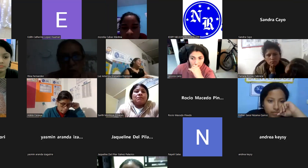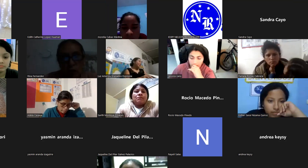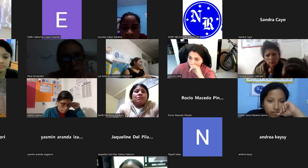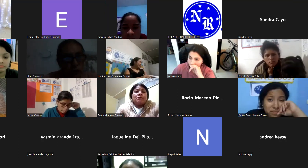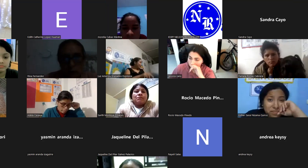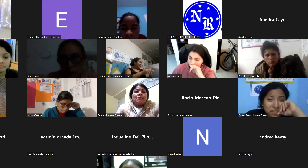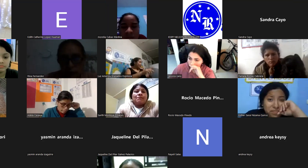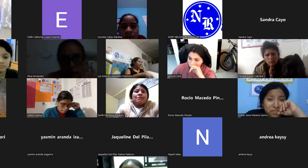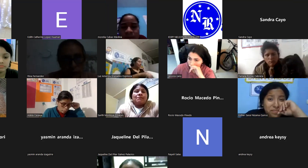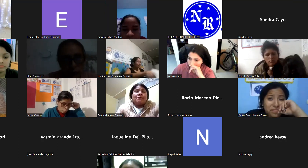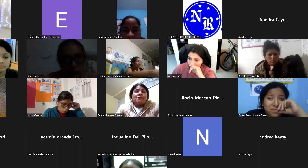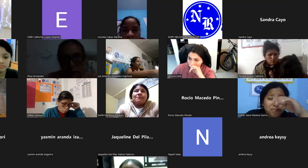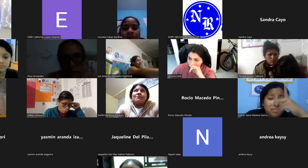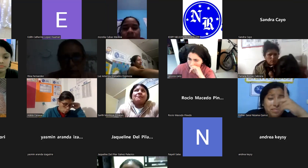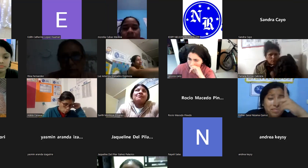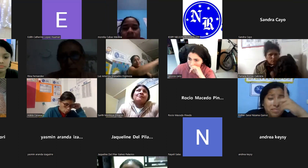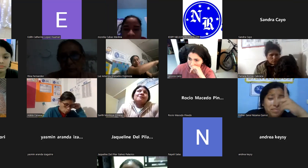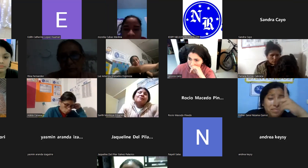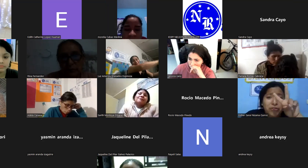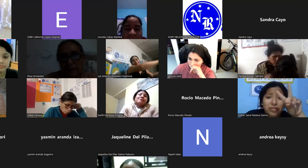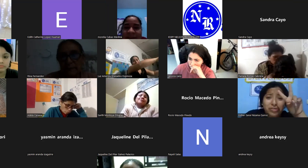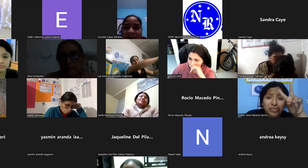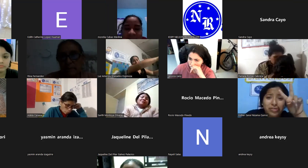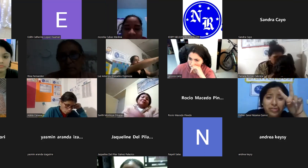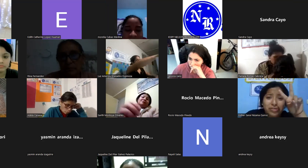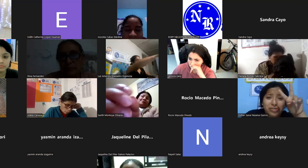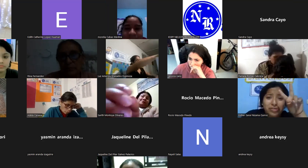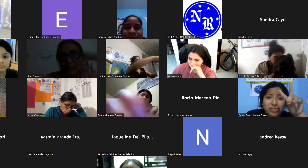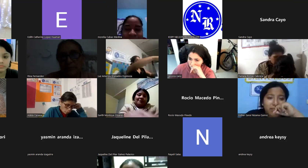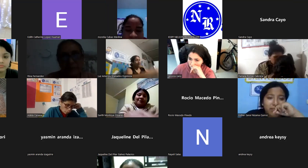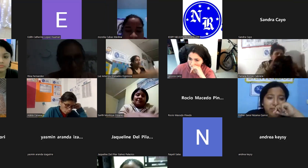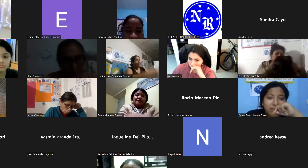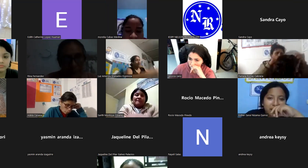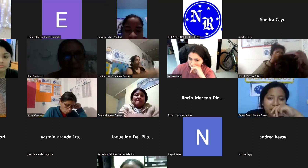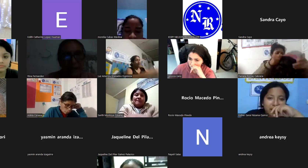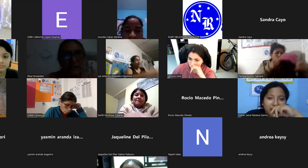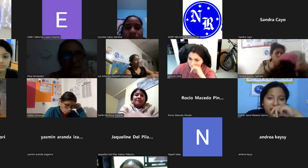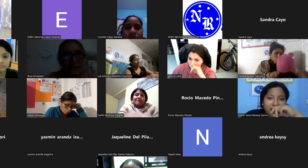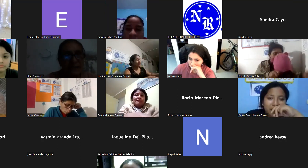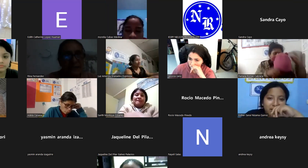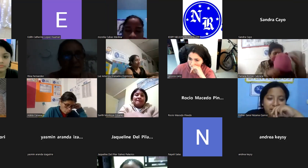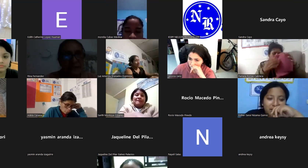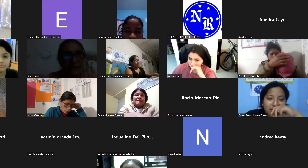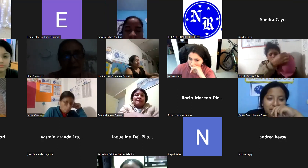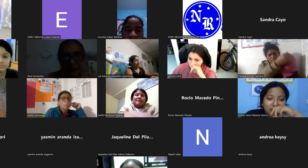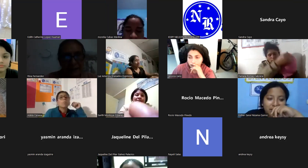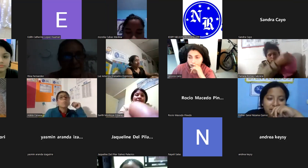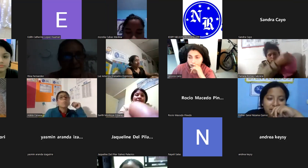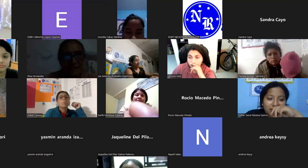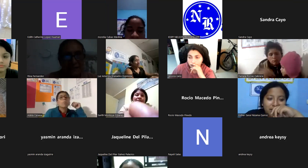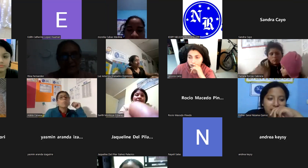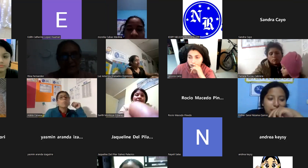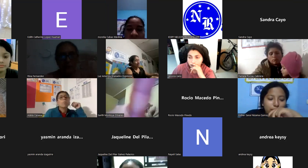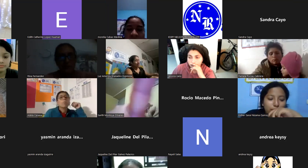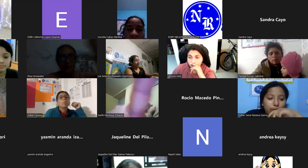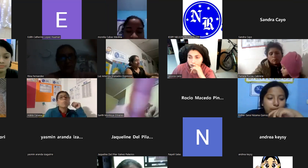Todo. Bien, gracias. Buenas noches, que les vaya muy bien.